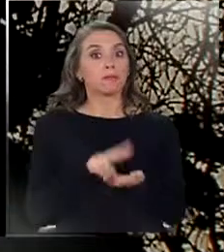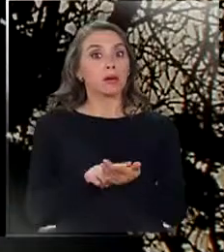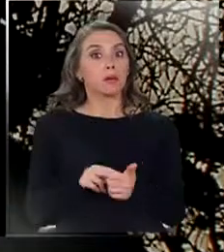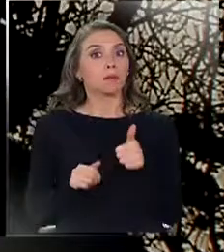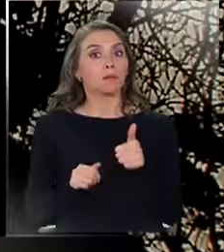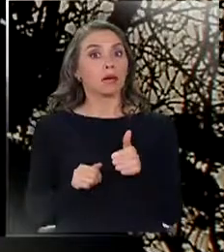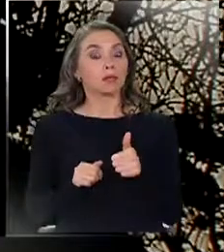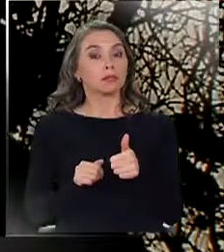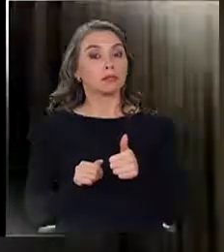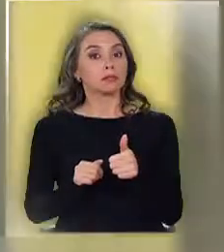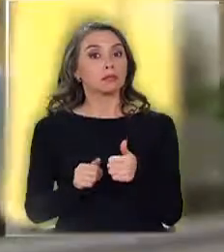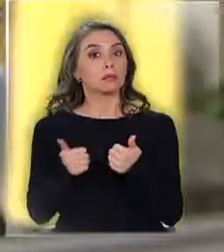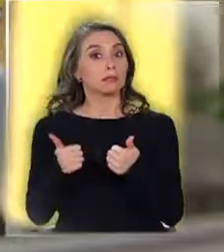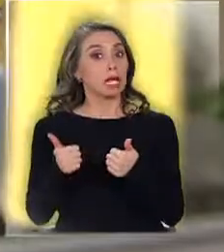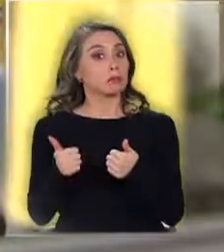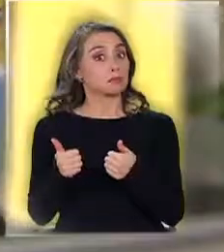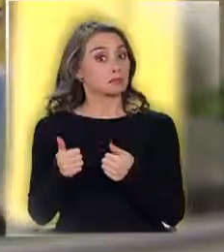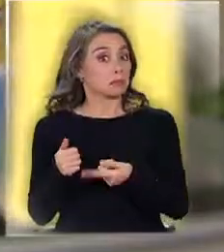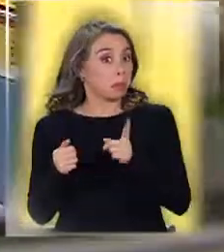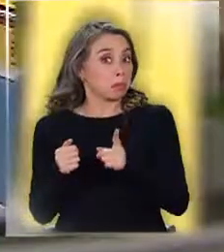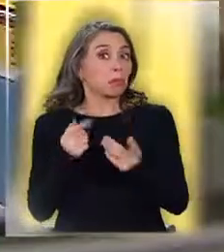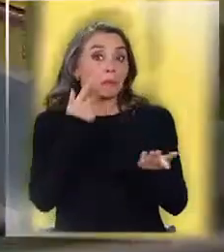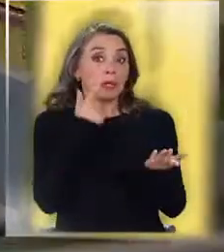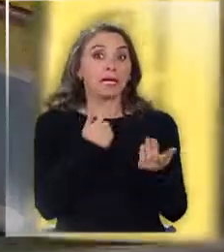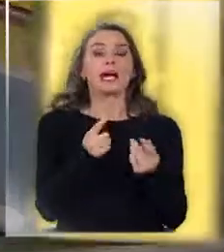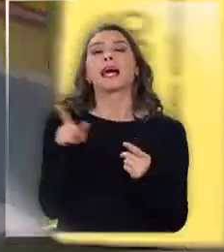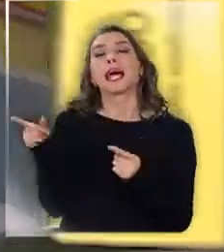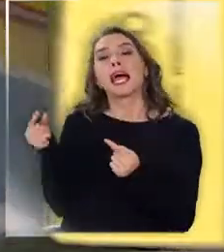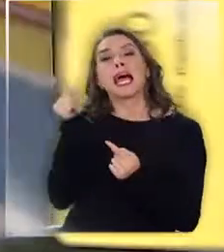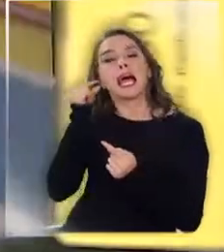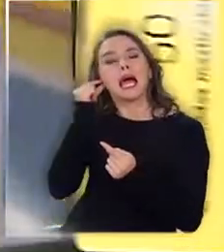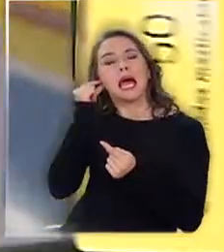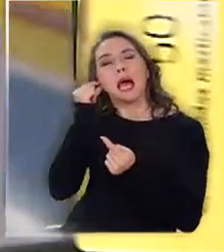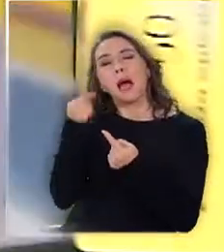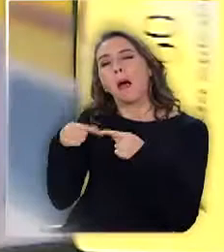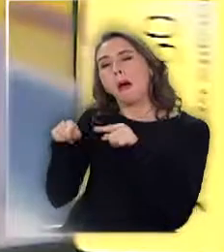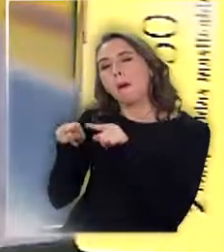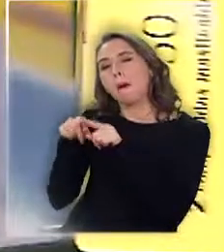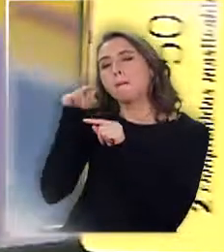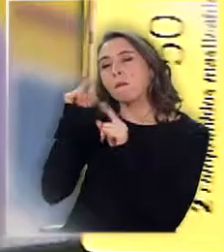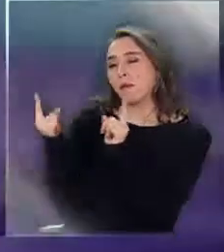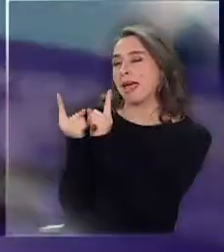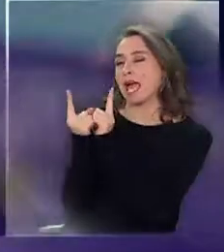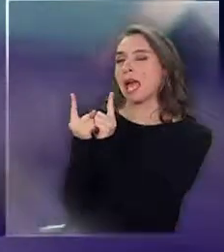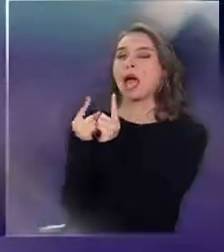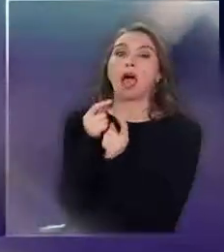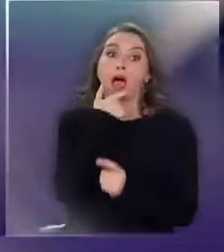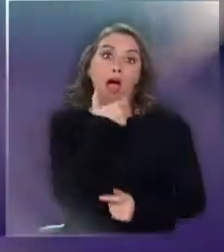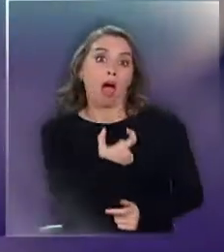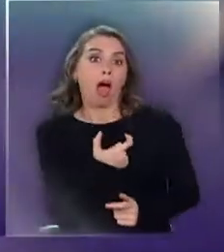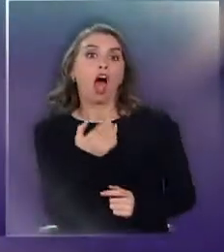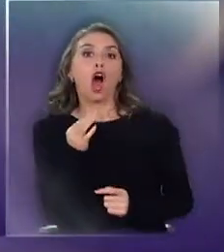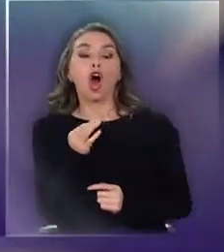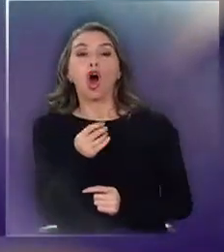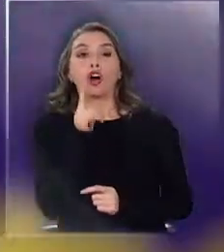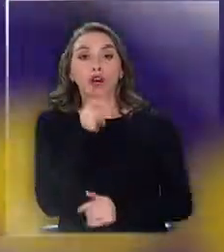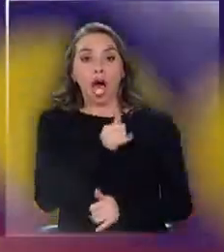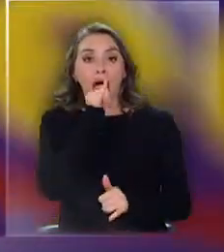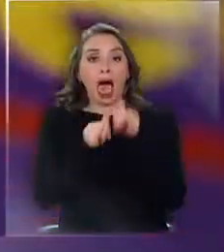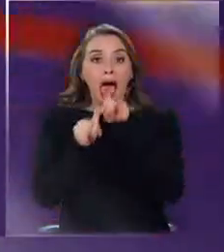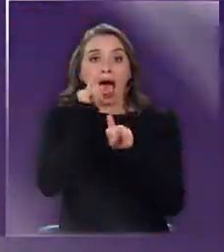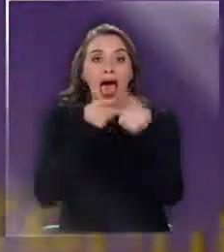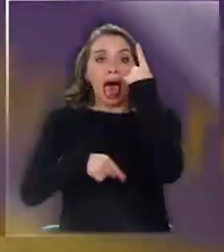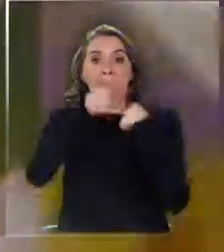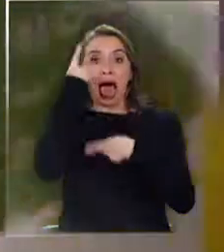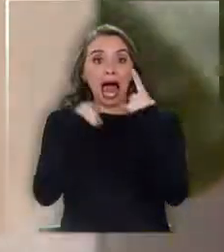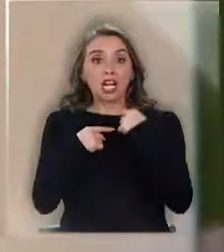efecto, me fue bien. Impresionar a la pareja o rendir sexualmente bajo los efectos del alcohol son algunos de los factores que influiría en que los